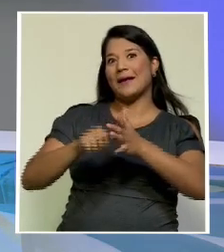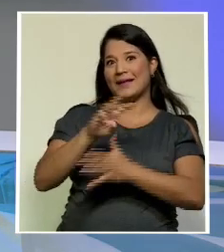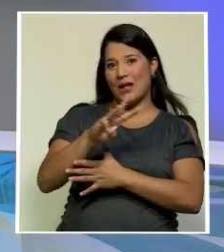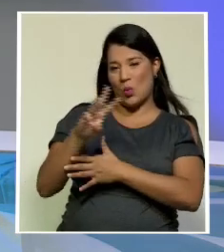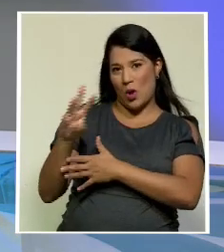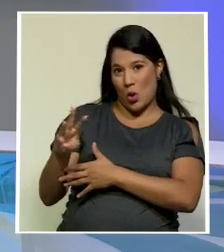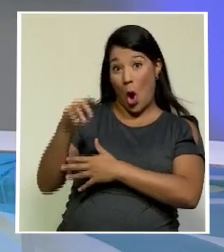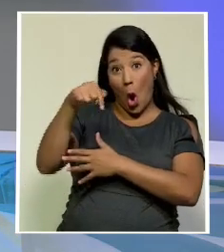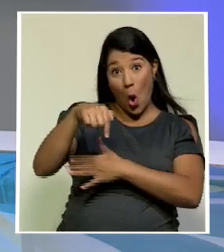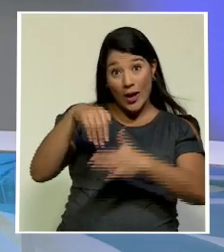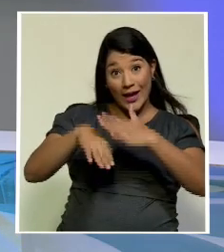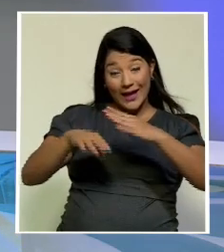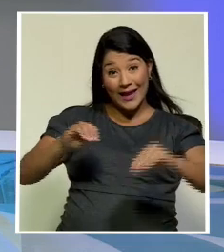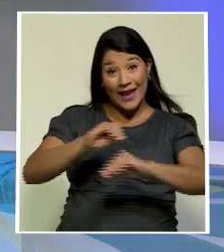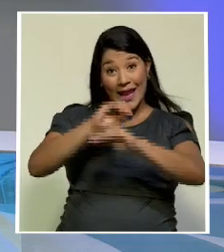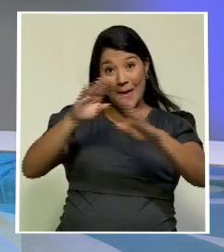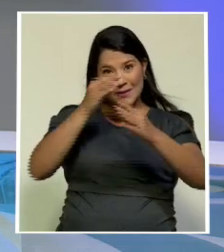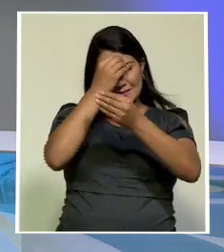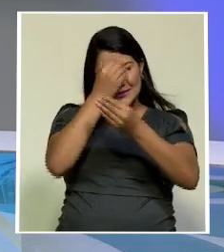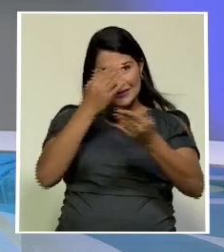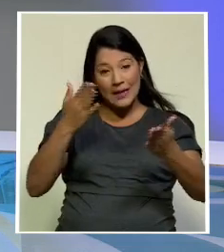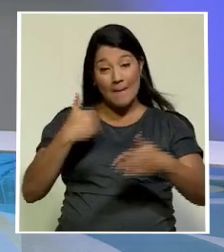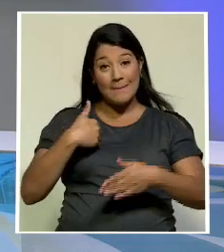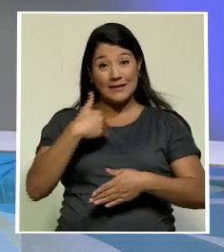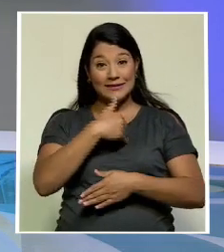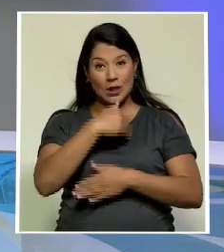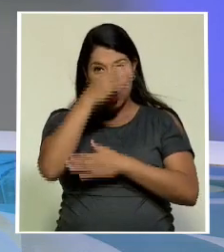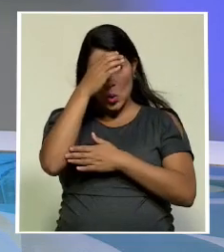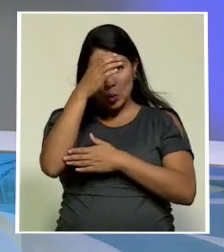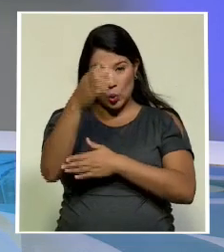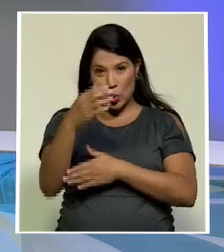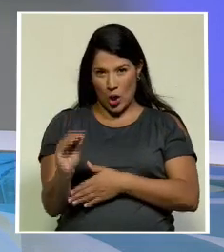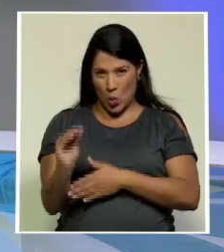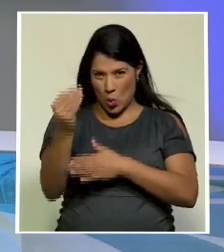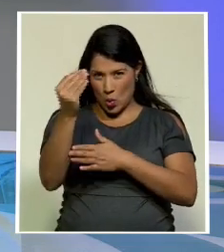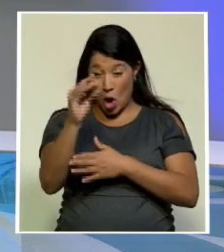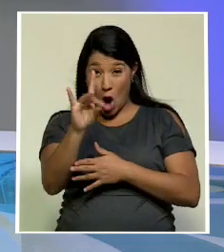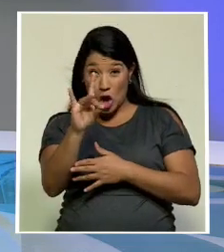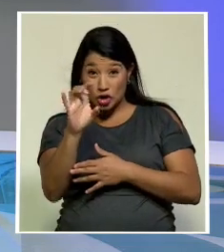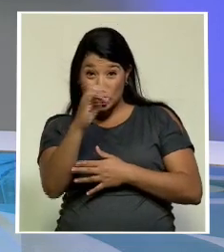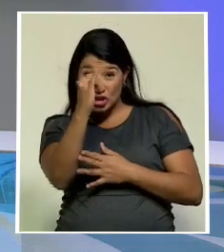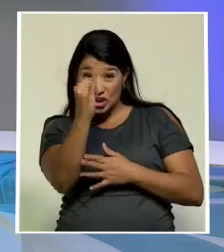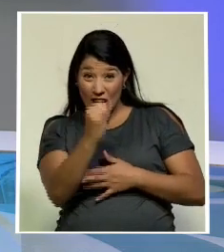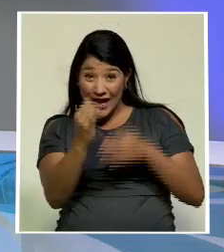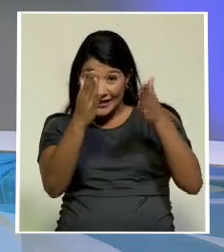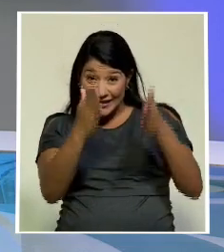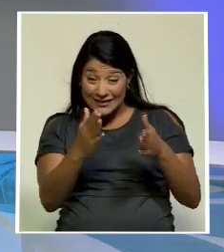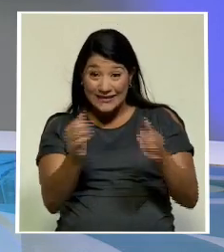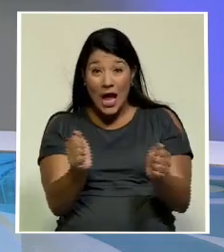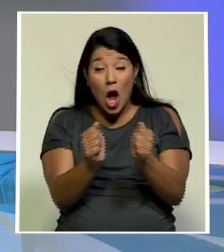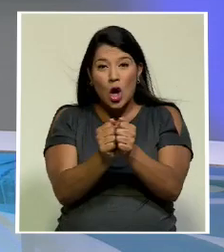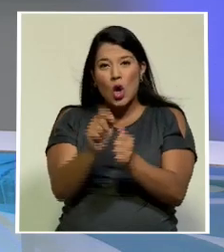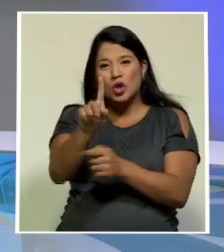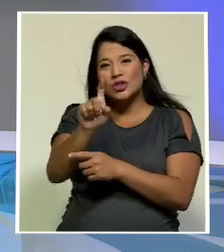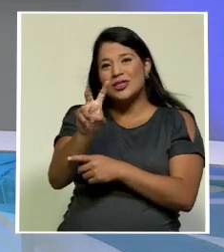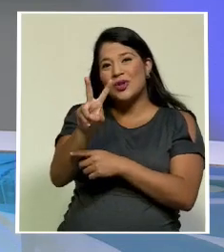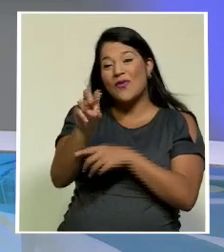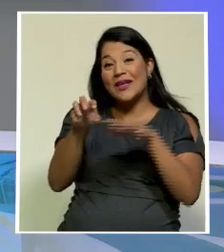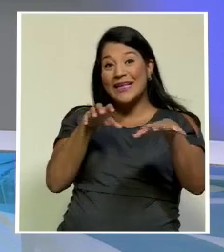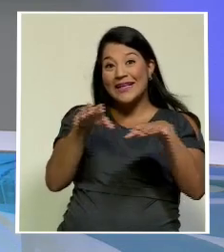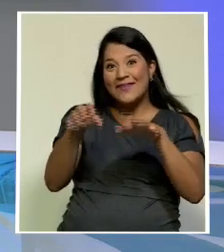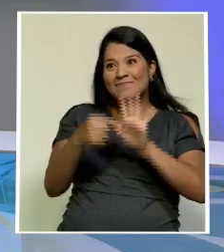por el Ministerio de Cultura y Juventud. 800 artistas con más de 120 espectáculos ofrecerán arte y cultura durante más